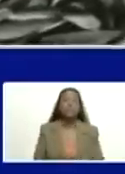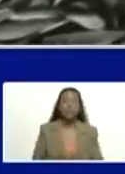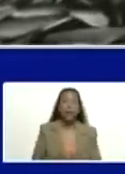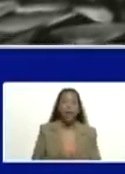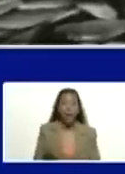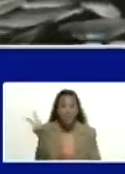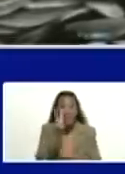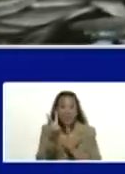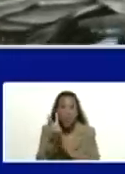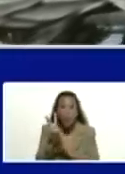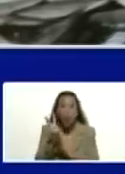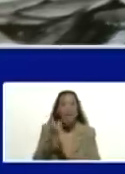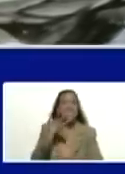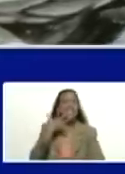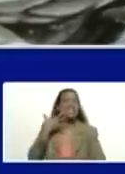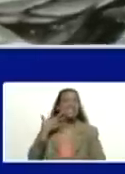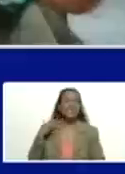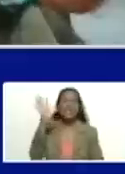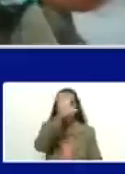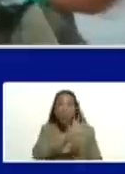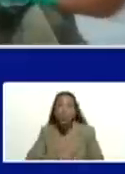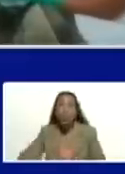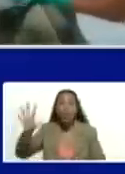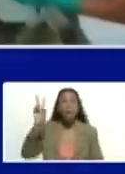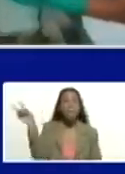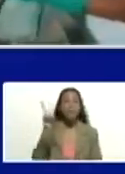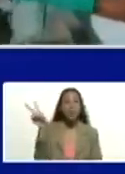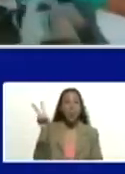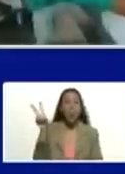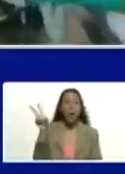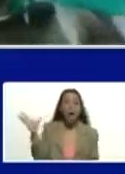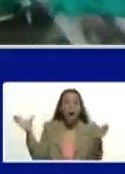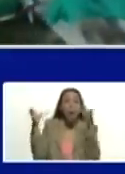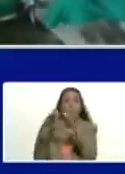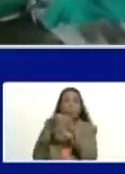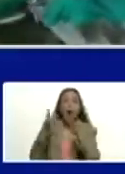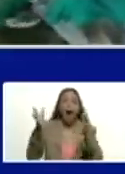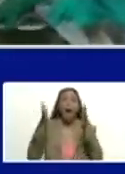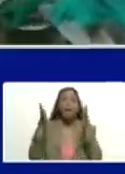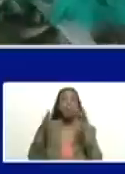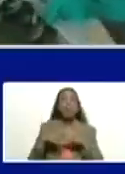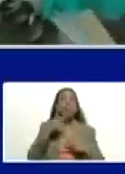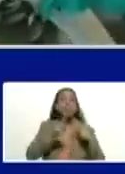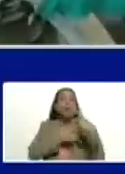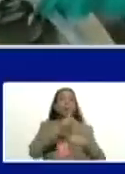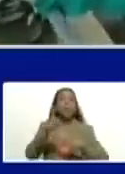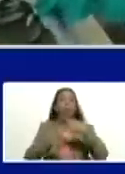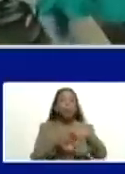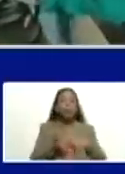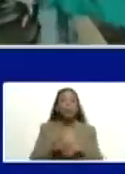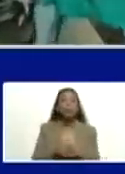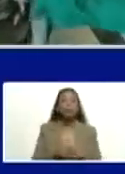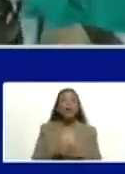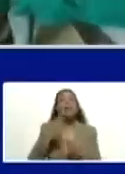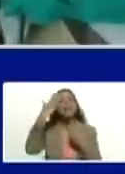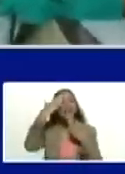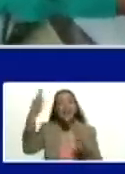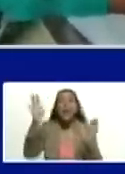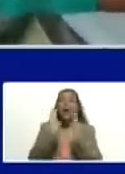Y Venezuela tiene que sentirse como un solo equipo, el equipo ganador, el equipo de la producción. Bueno, mi saludo por